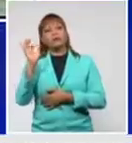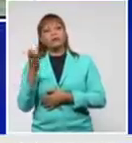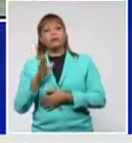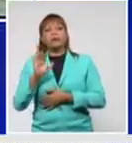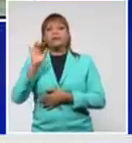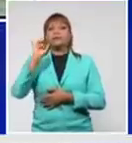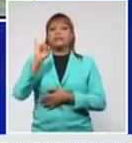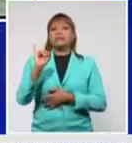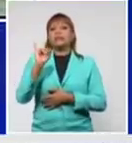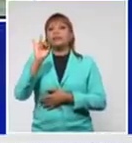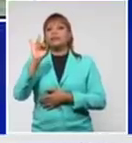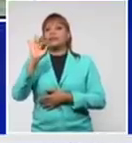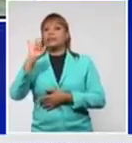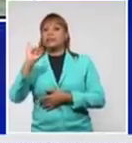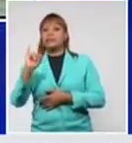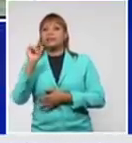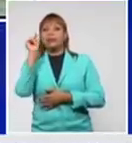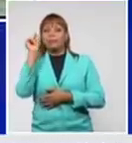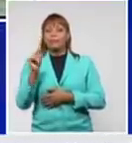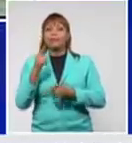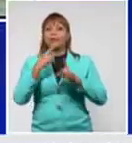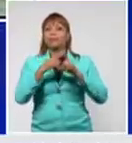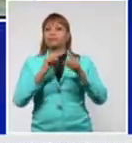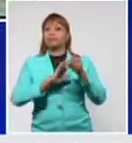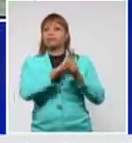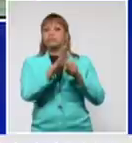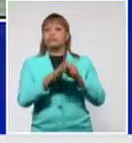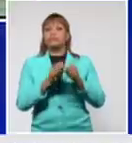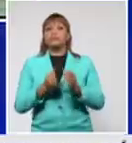7.664.676 casos confirmados y